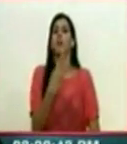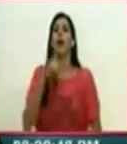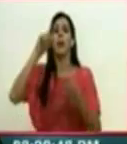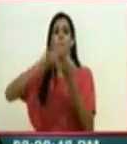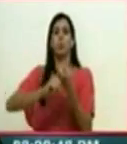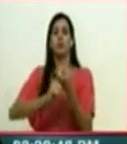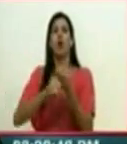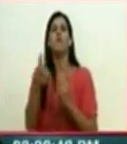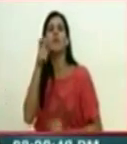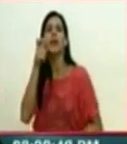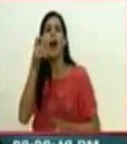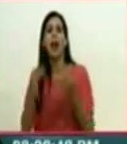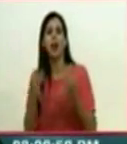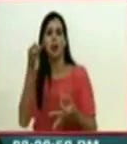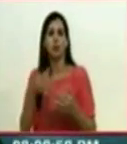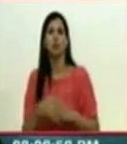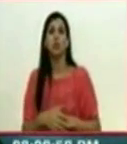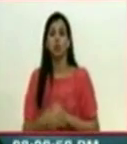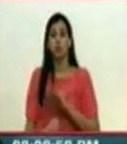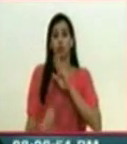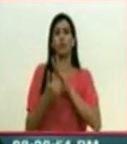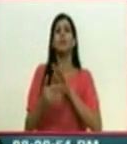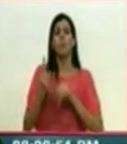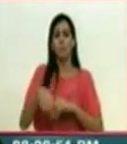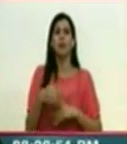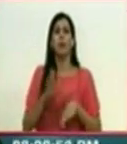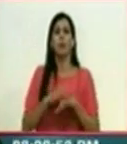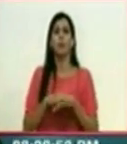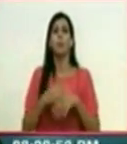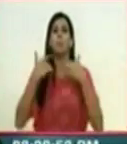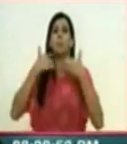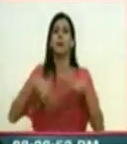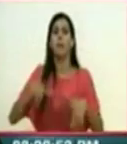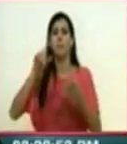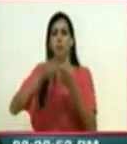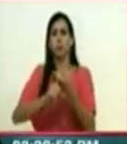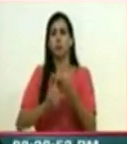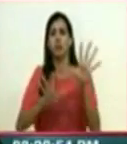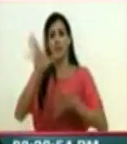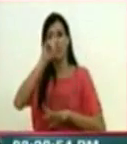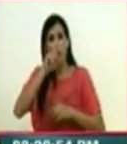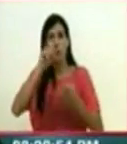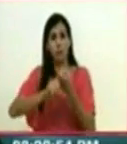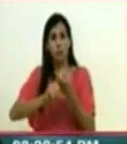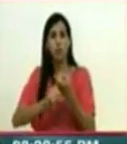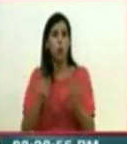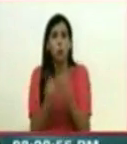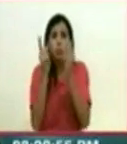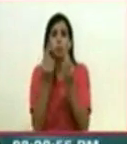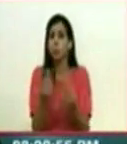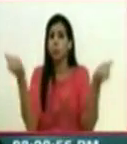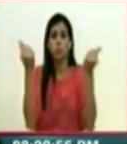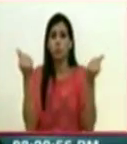de un fiscal. Fui víctima indirecta porque perdí a mi esposo. 15 años de matrimonio se fueron en 5 minutos